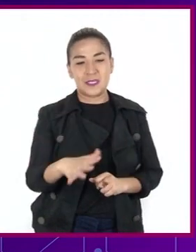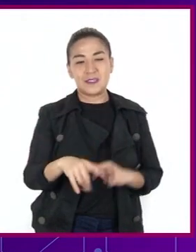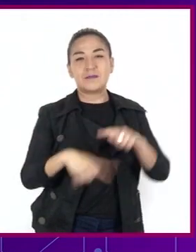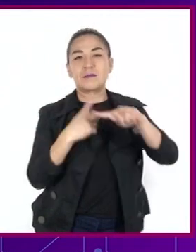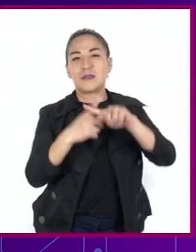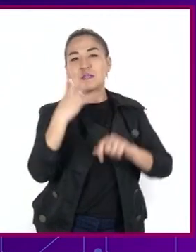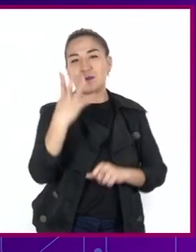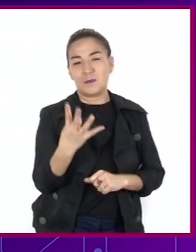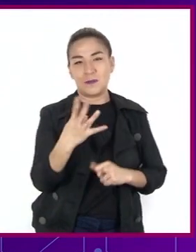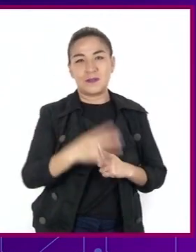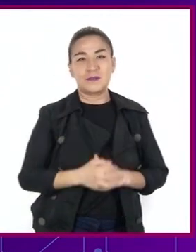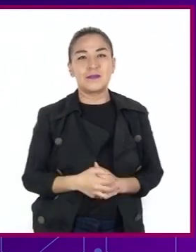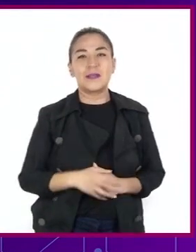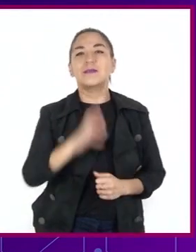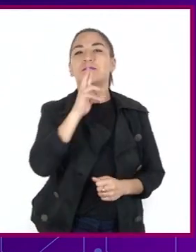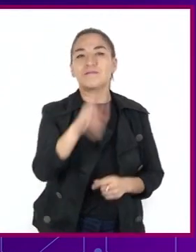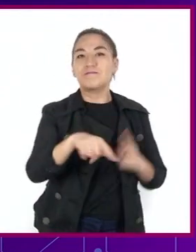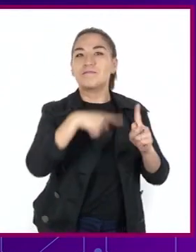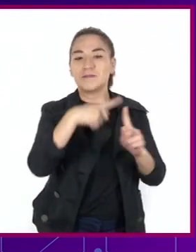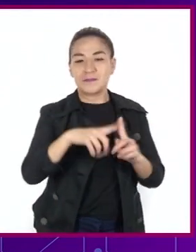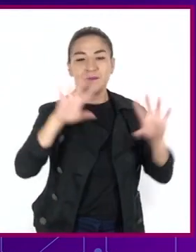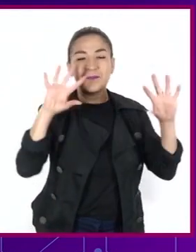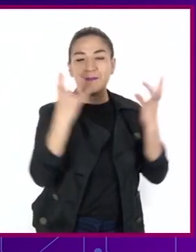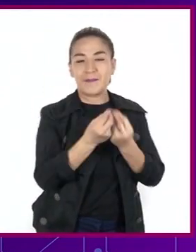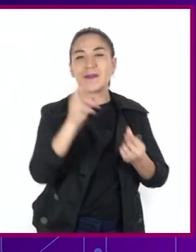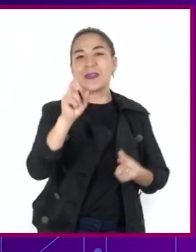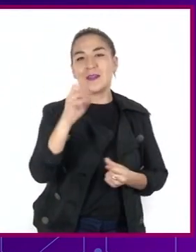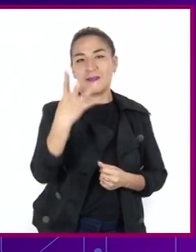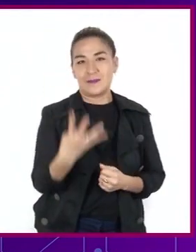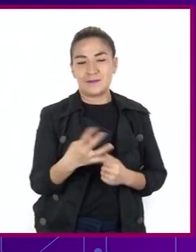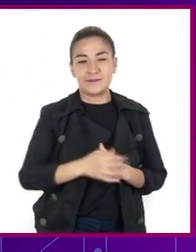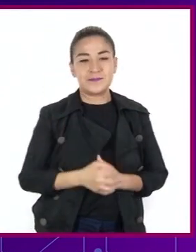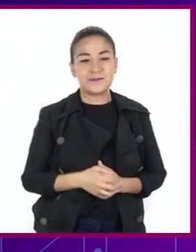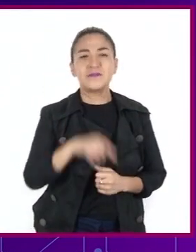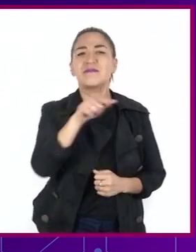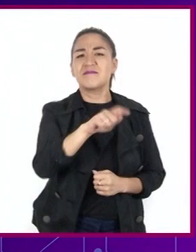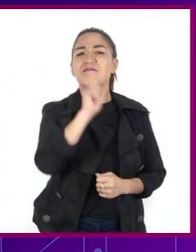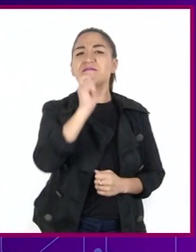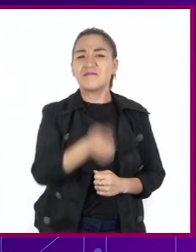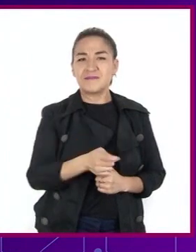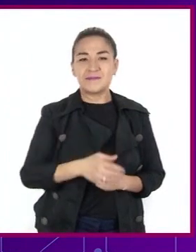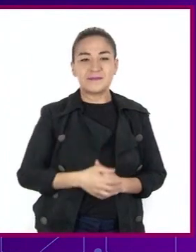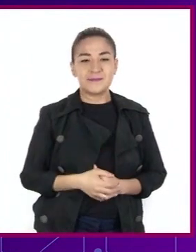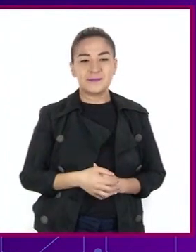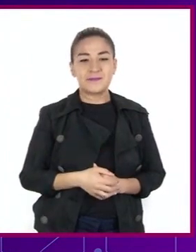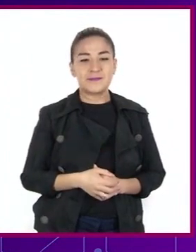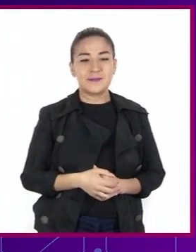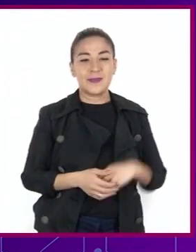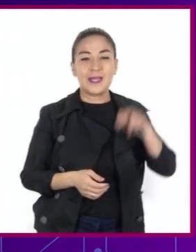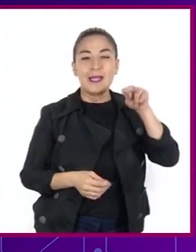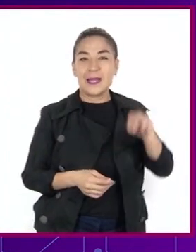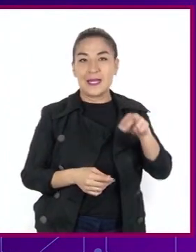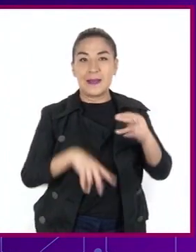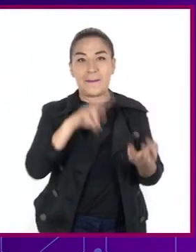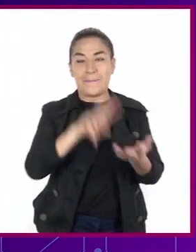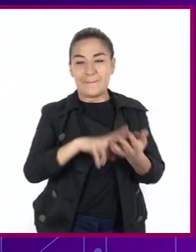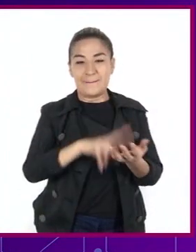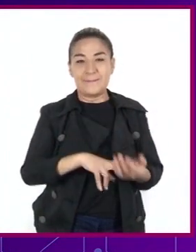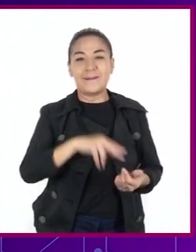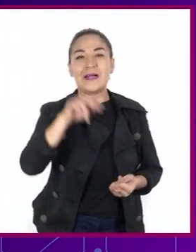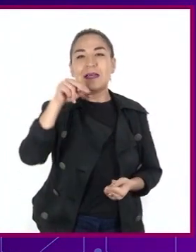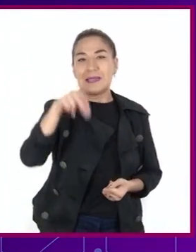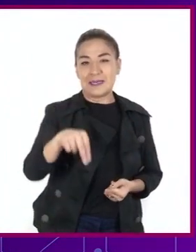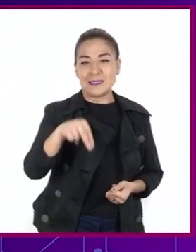más 4. Resolvemos la suma y el total es 34. Esto quiere decir que cuando n vale 5,